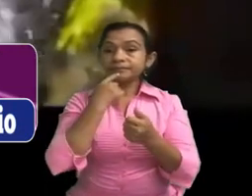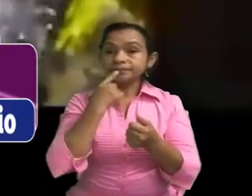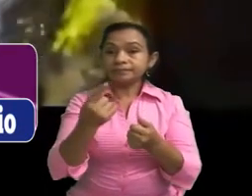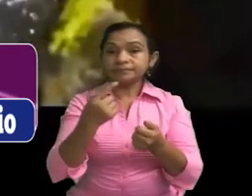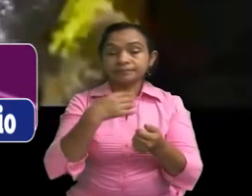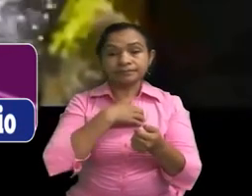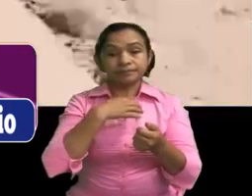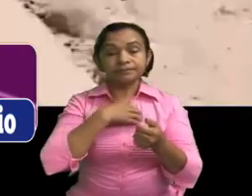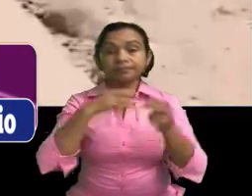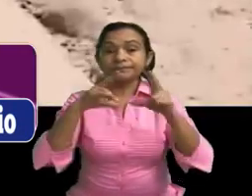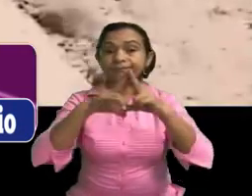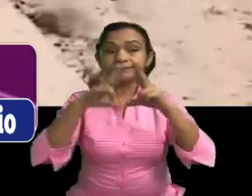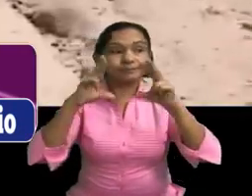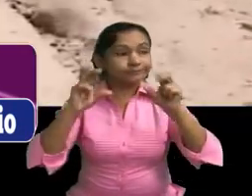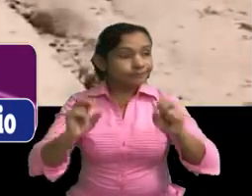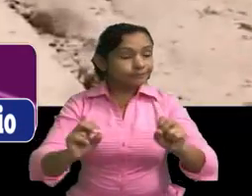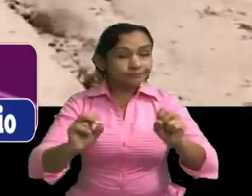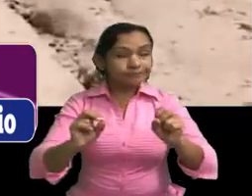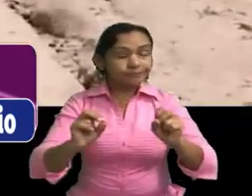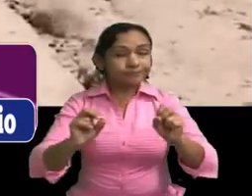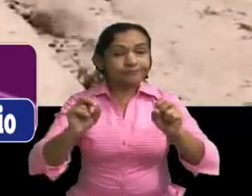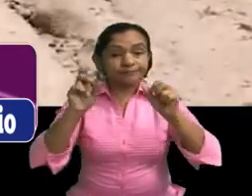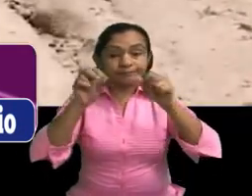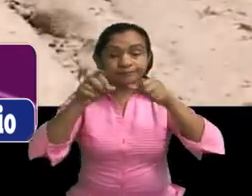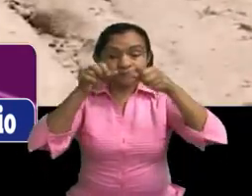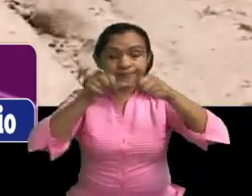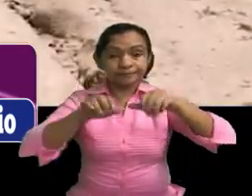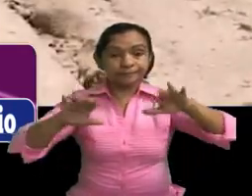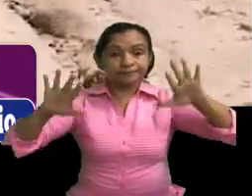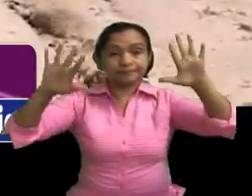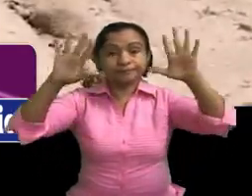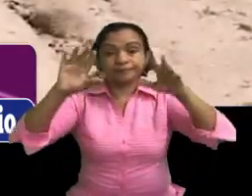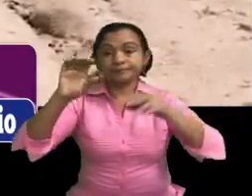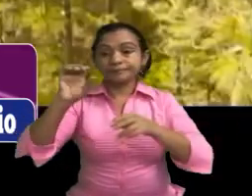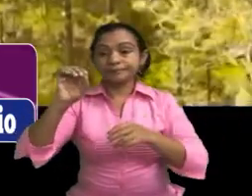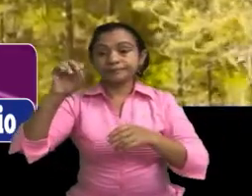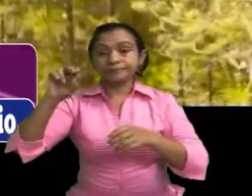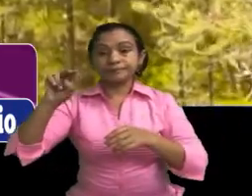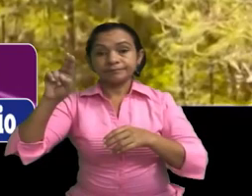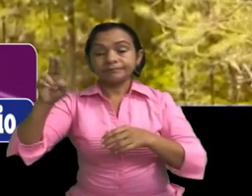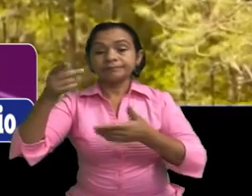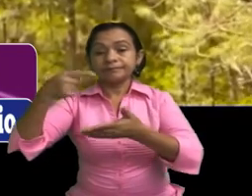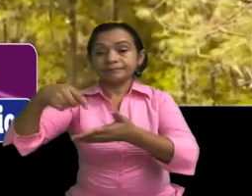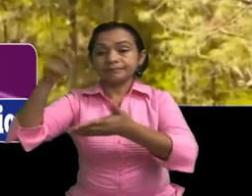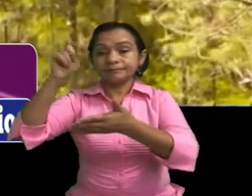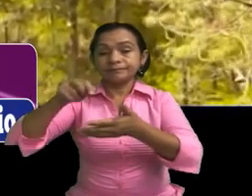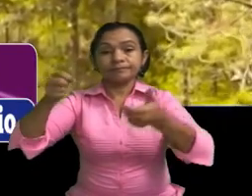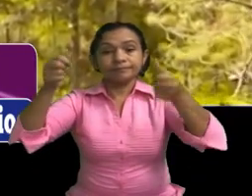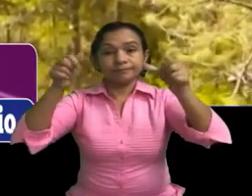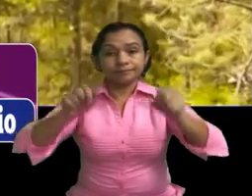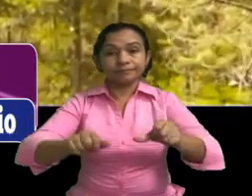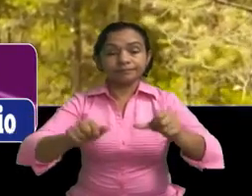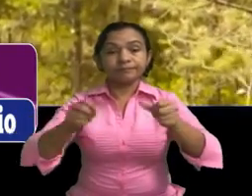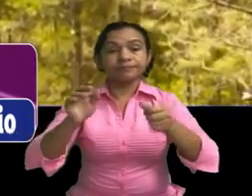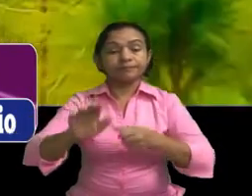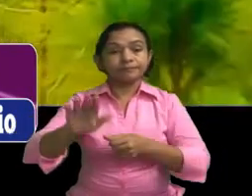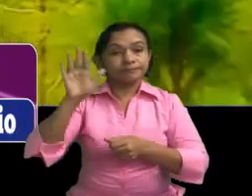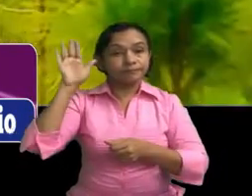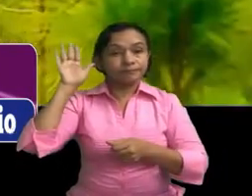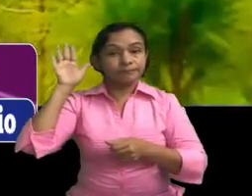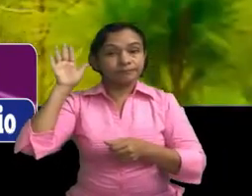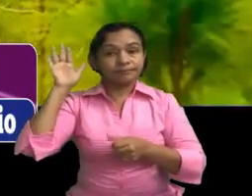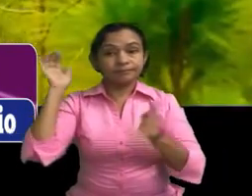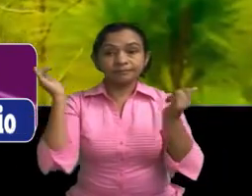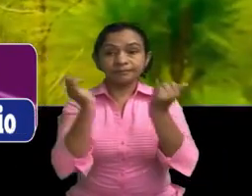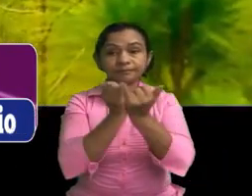nuestro país, ¿verdad?, a nivel en la Convención Marco de las Naciones Unidas, se ha adscrito y ha adquirido compromiso,